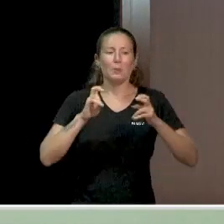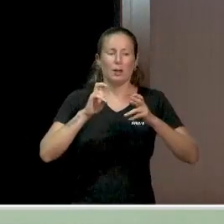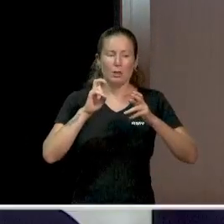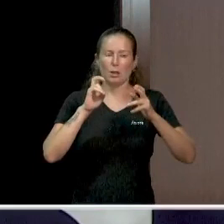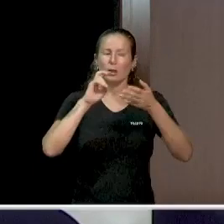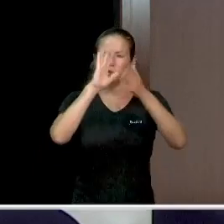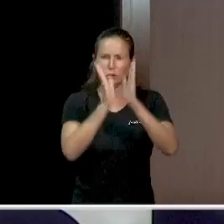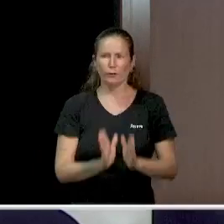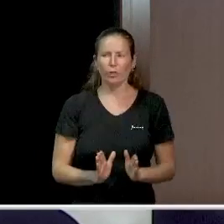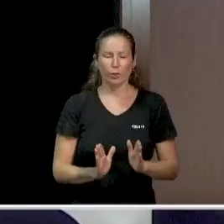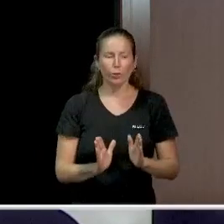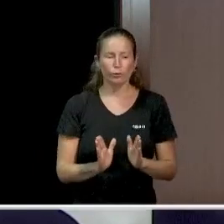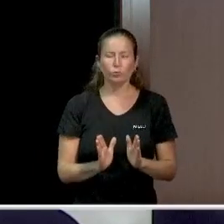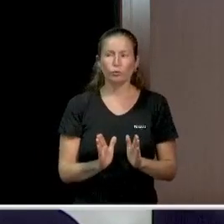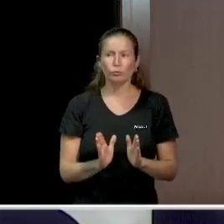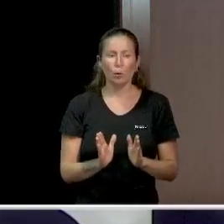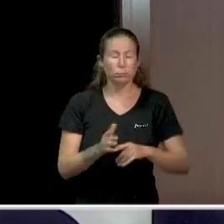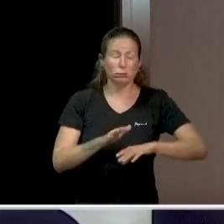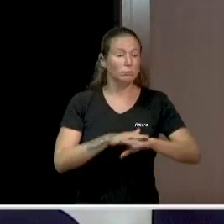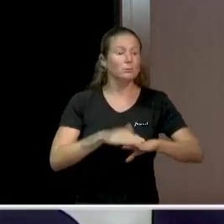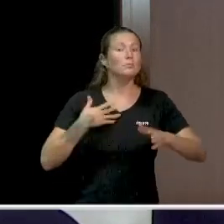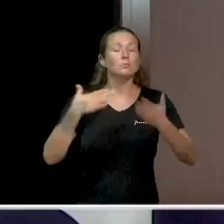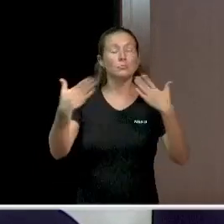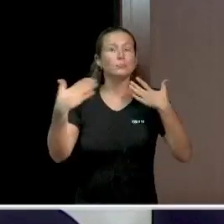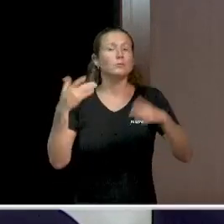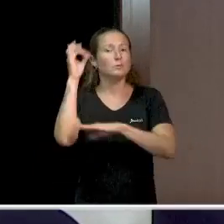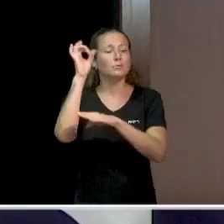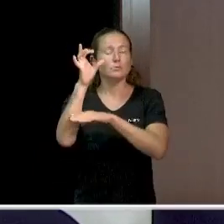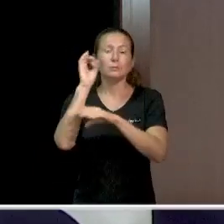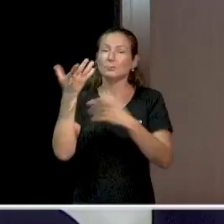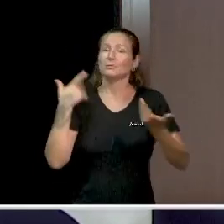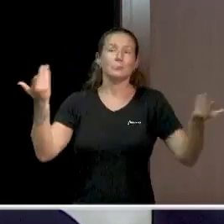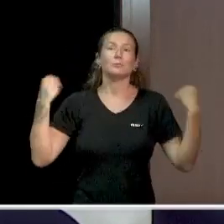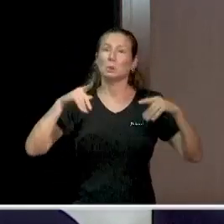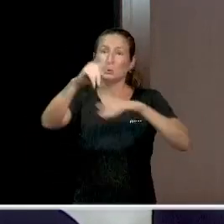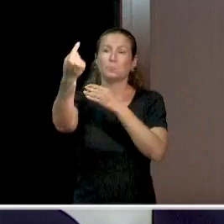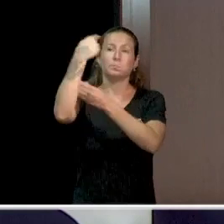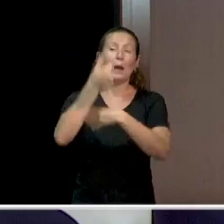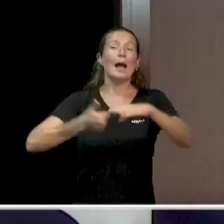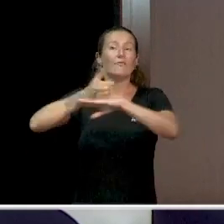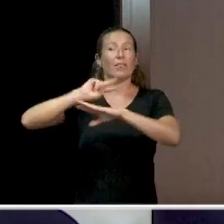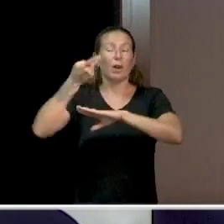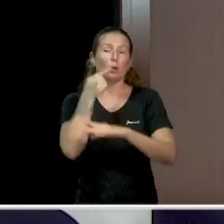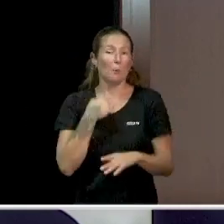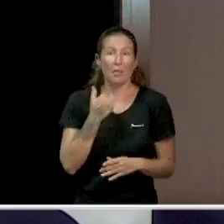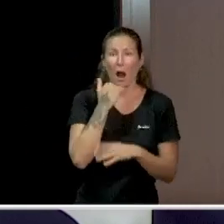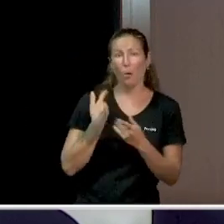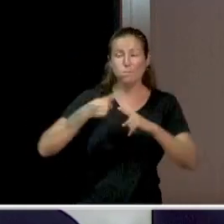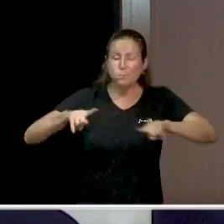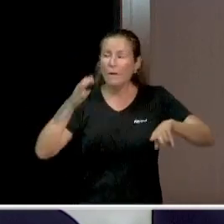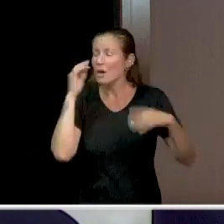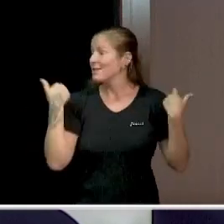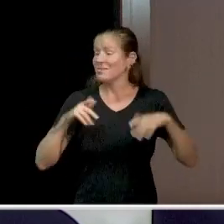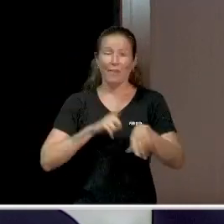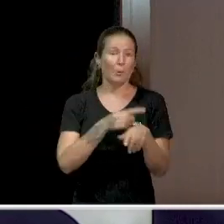de que la vicerrectora, donde hay patrón no manda marinero, me diga otra cosa. Pero hemos